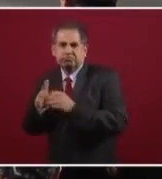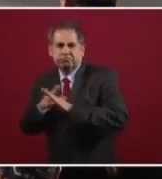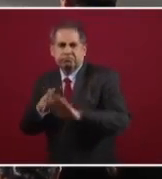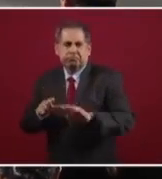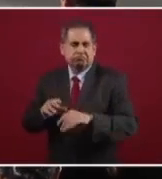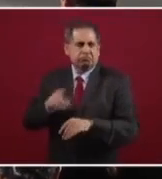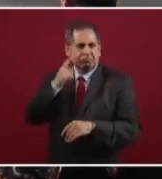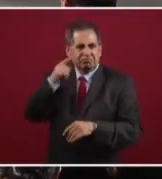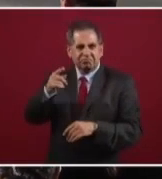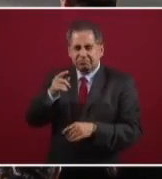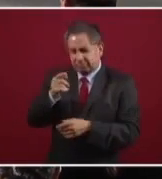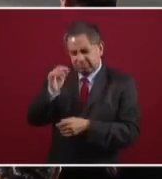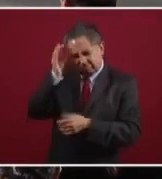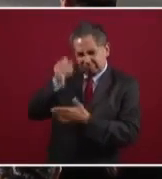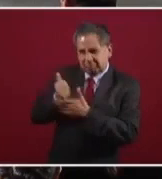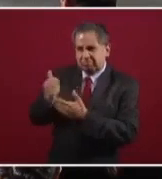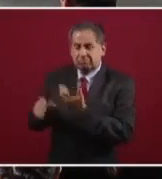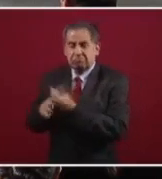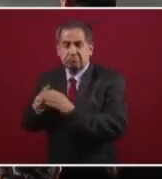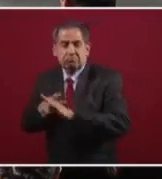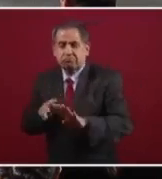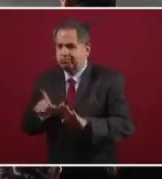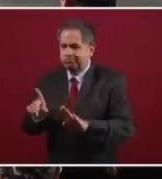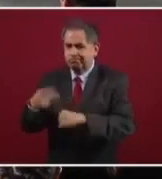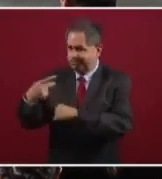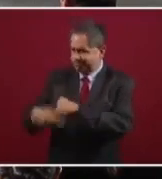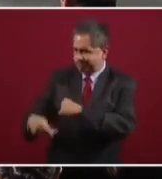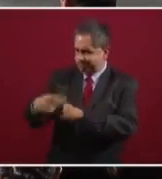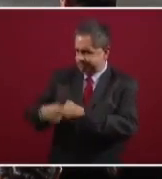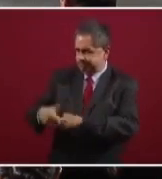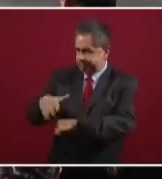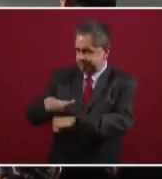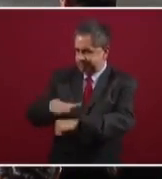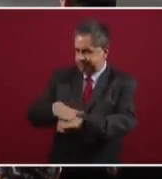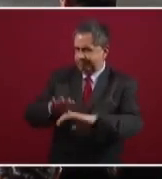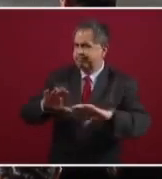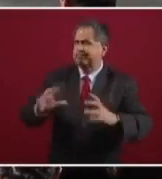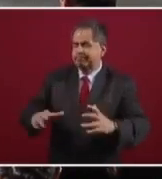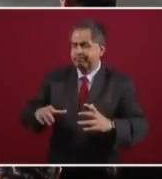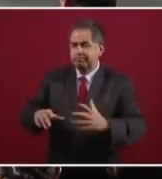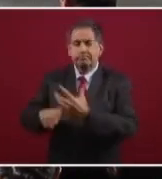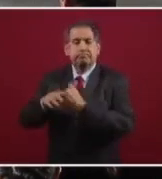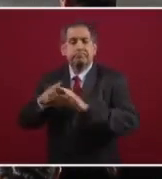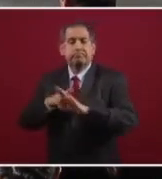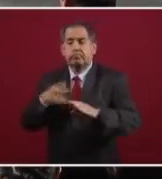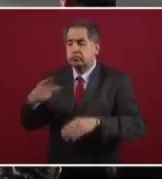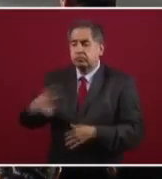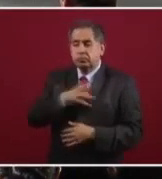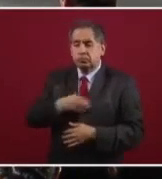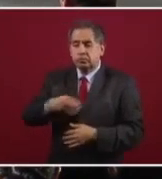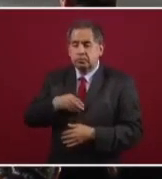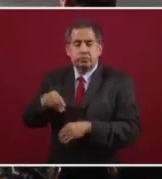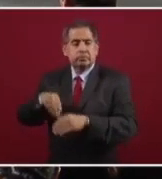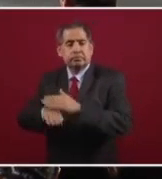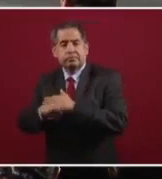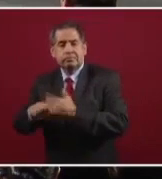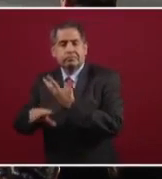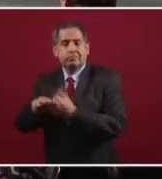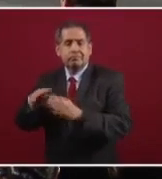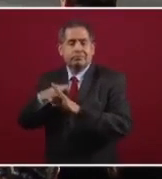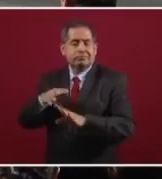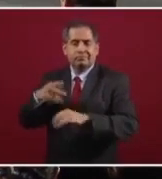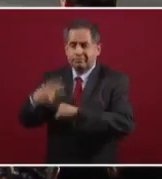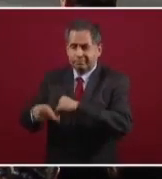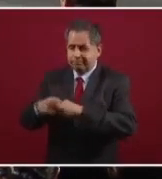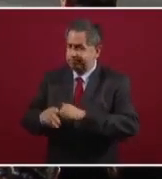los coyotes, no se ponga usted mismo en riesgo, no ponga a sus hijos en riesgo, porque